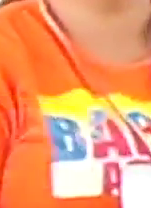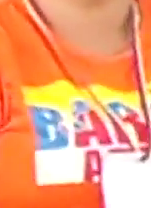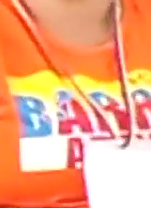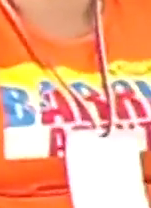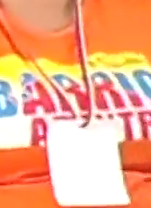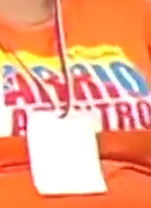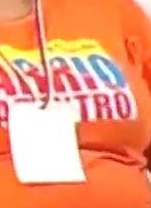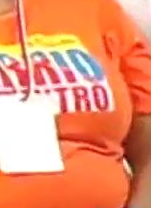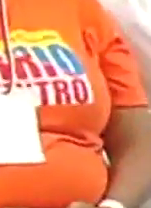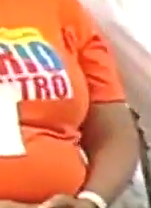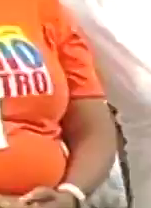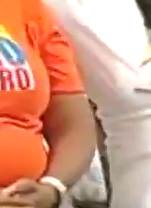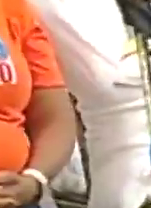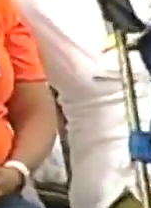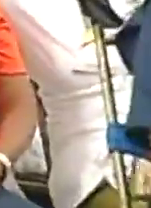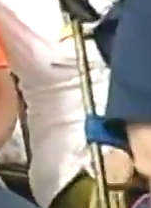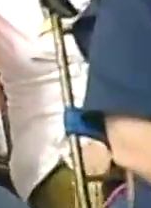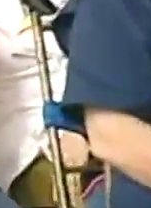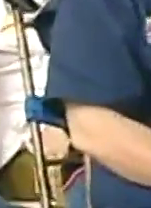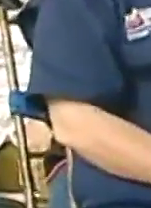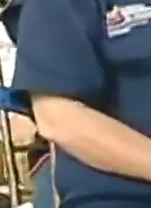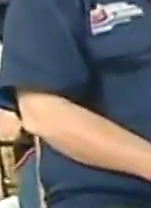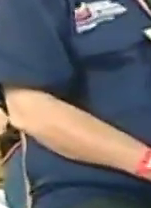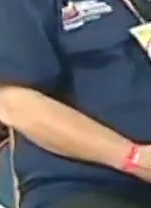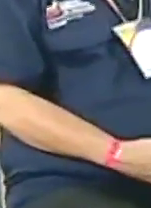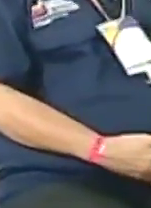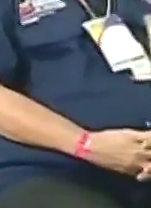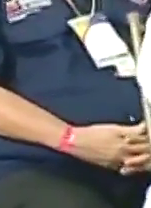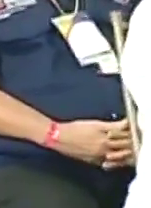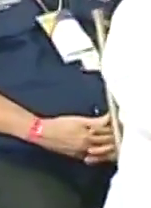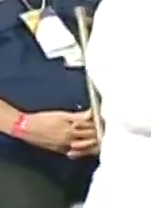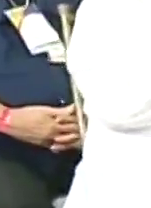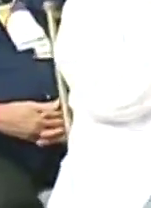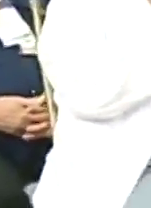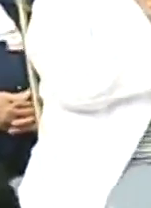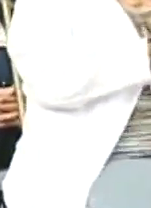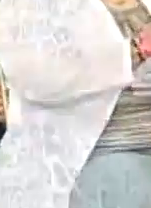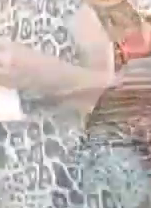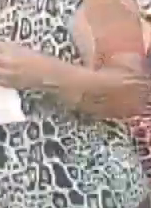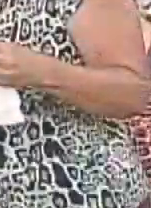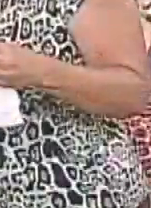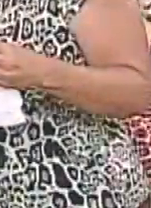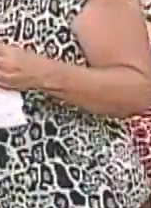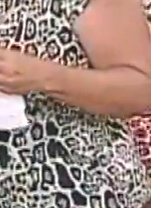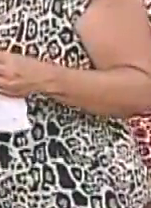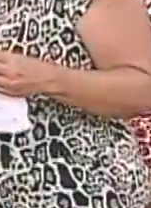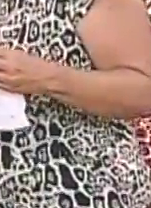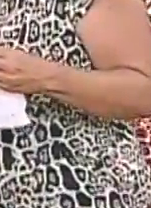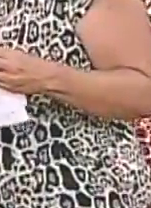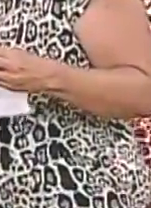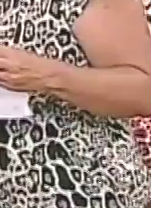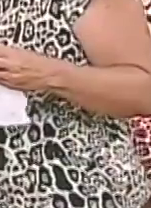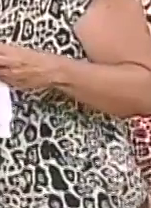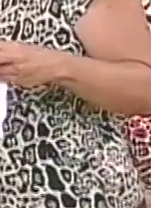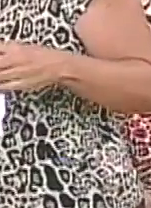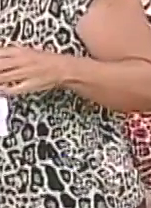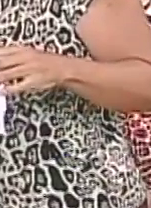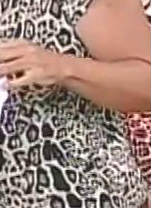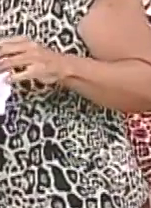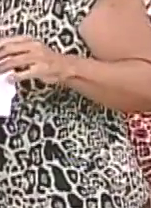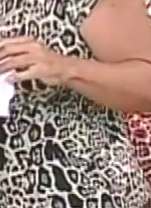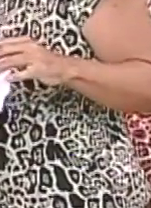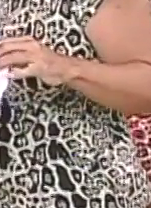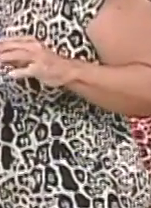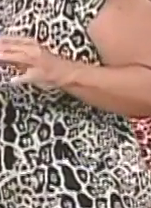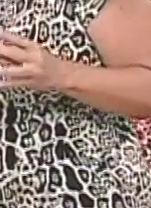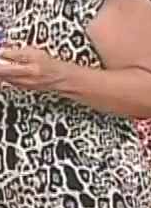Presidente, usted ahorita lo dijo y lo dijo mi camarada aquí. ¿Qué queremos solicitar nosotros,